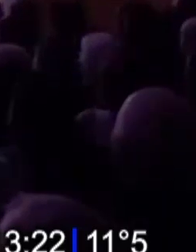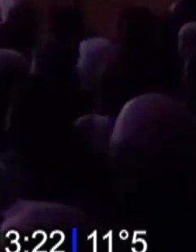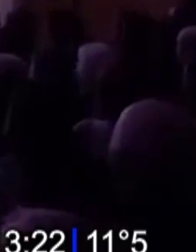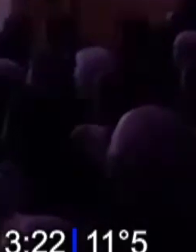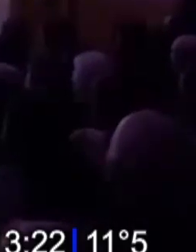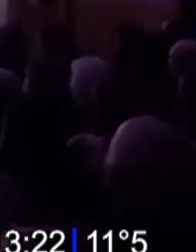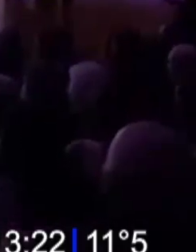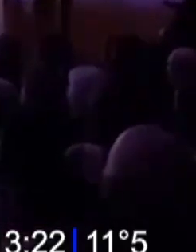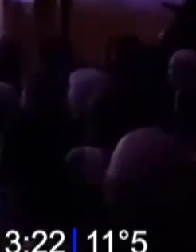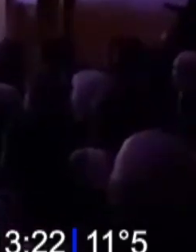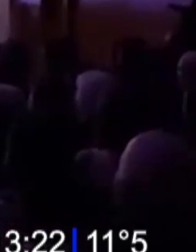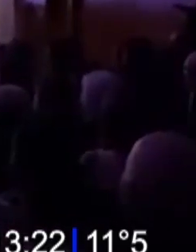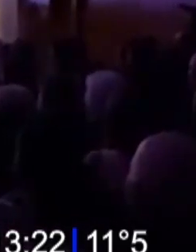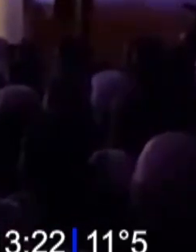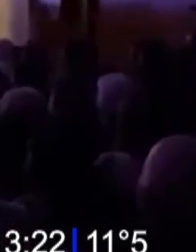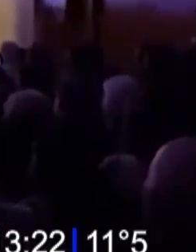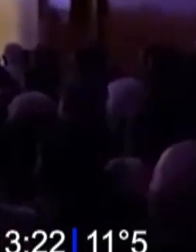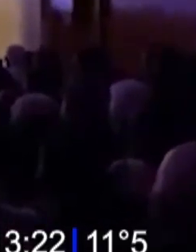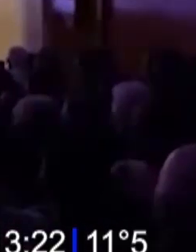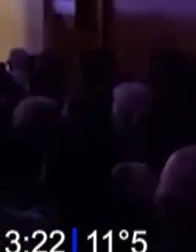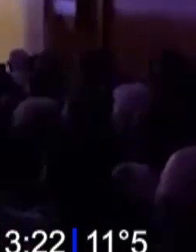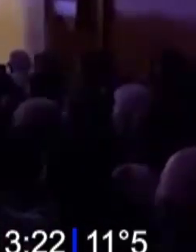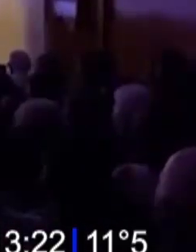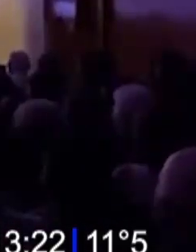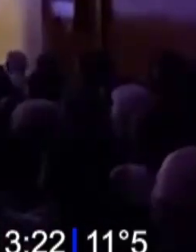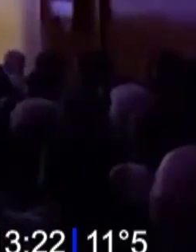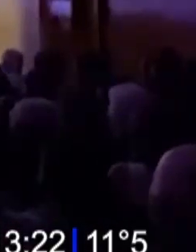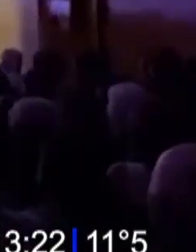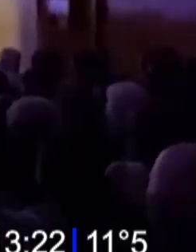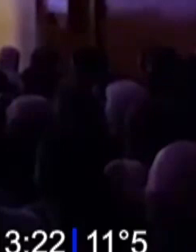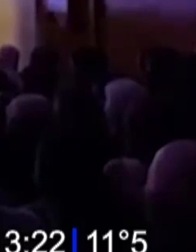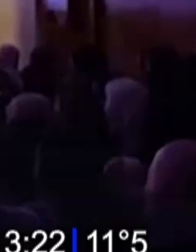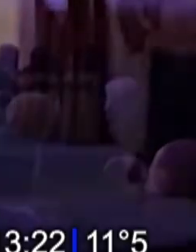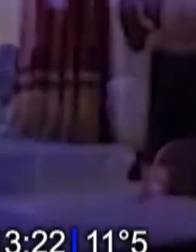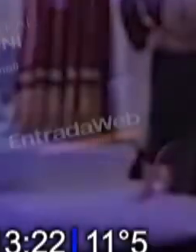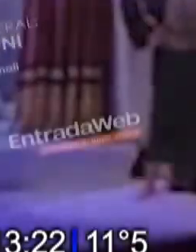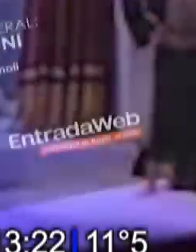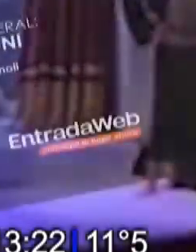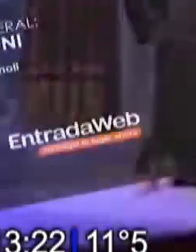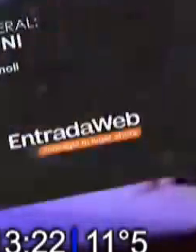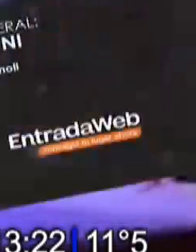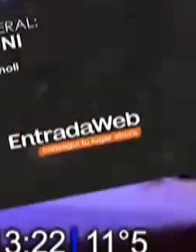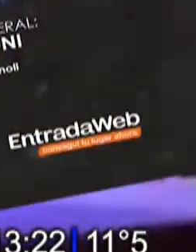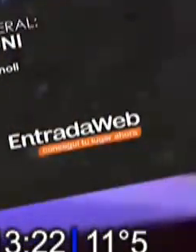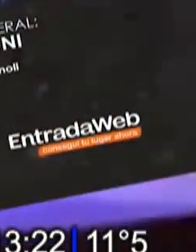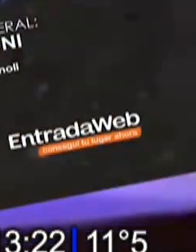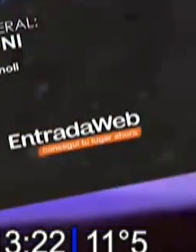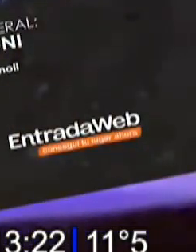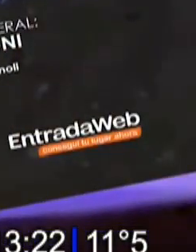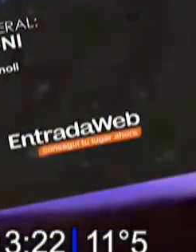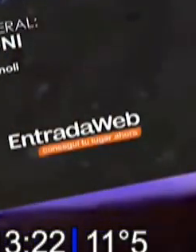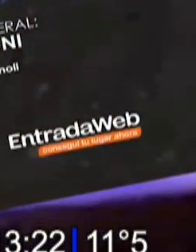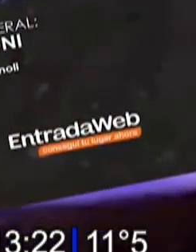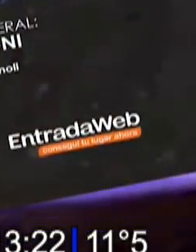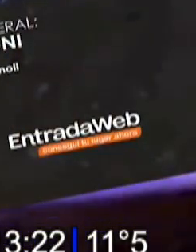Gran Ballet Gala Las Estrellas del Colón. Gira Internacional 2023. Un